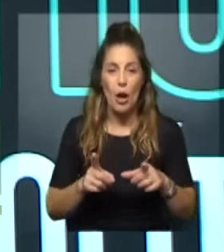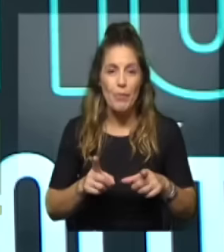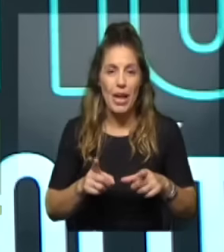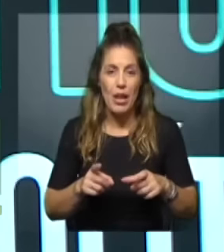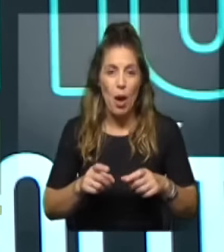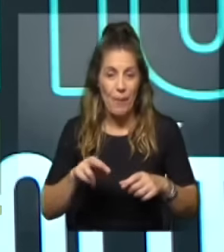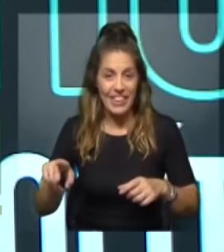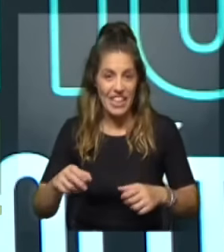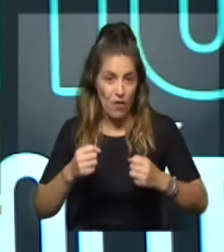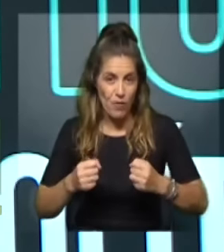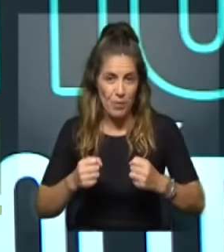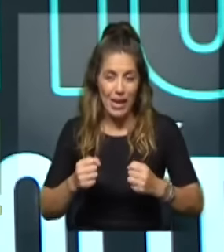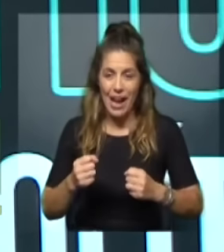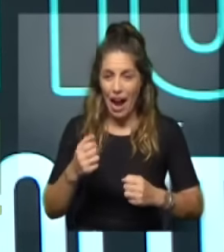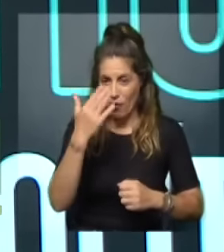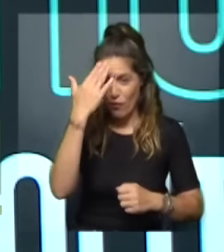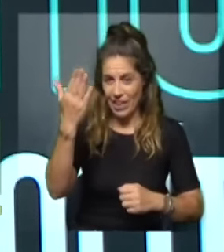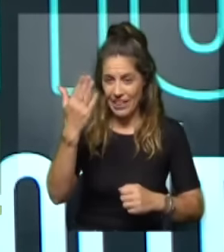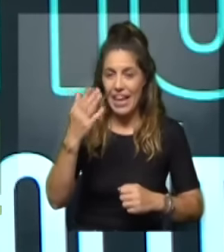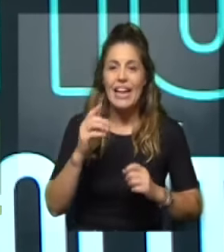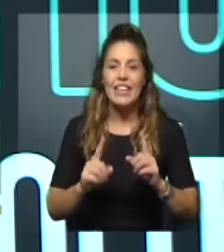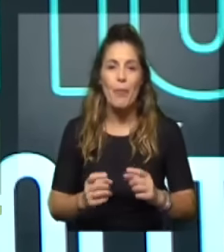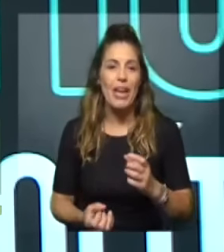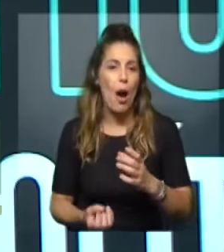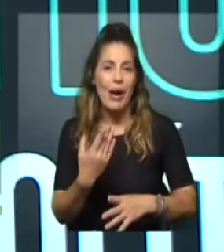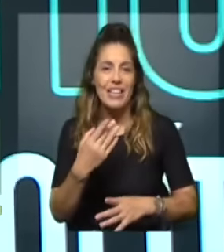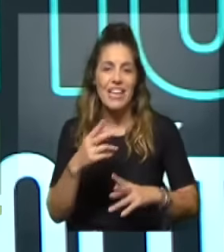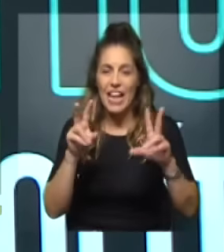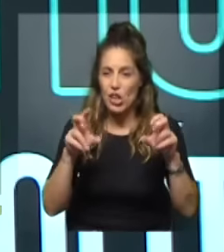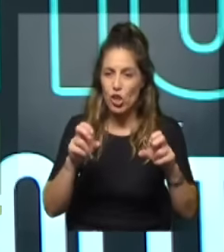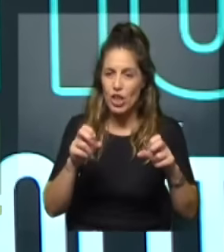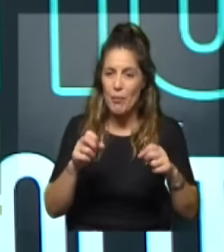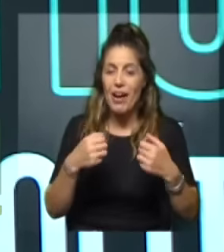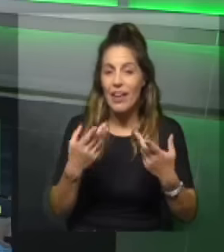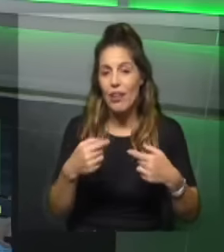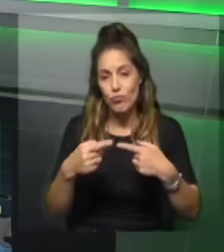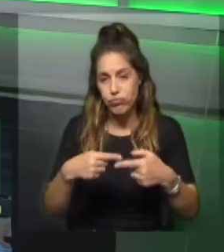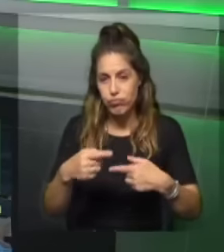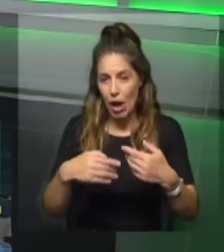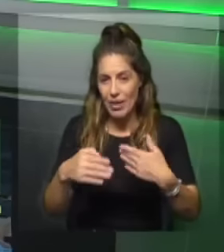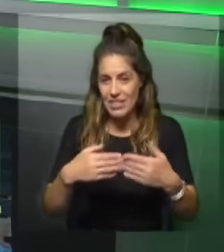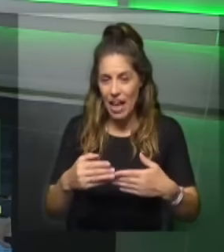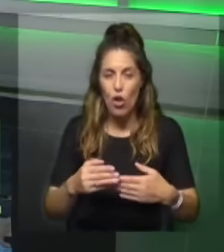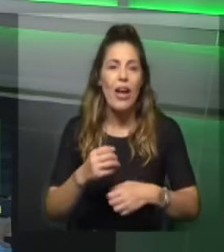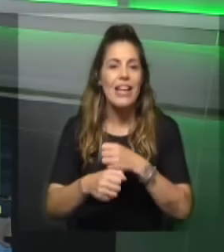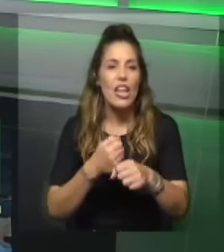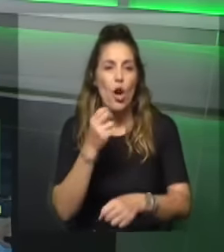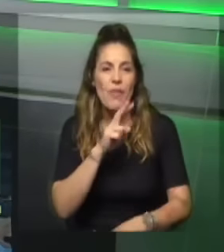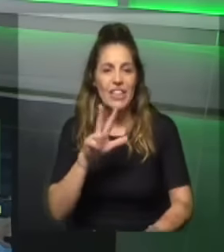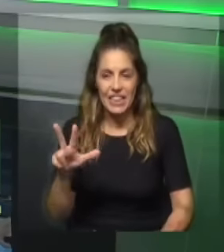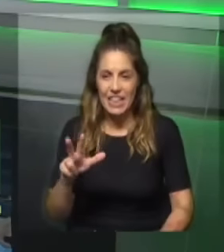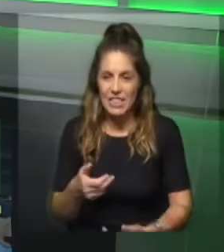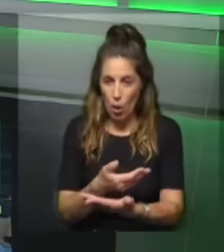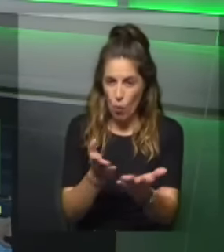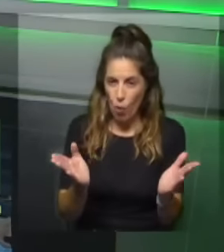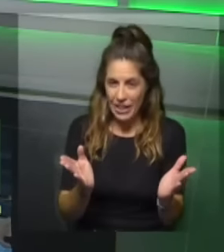oposición y bueno aparecen estos casos que han ido alimentando un posicionamiento y después 2023 muestra